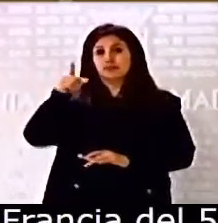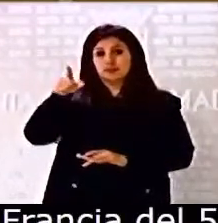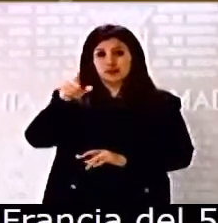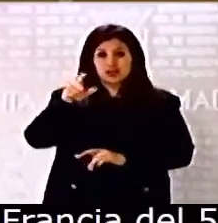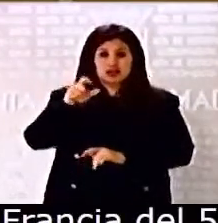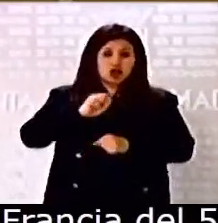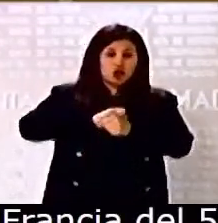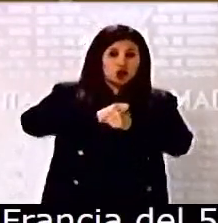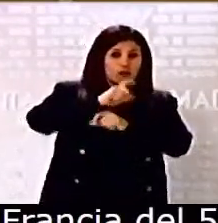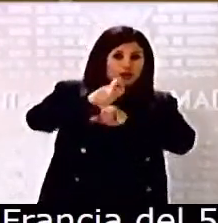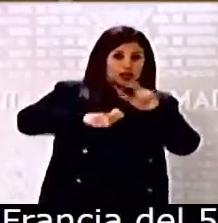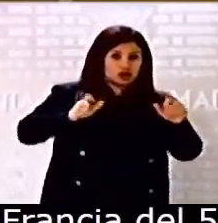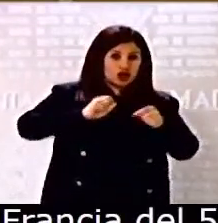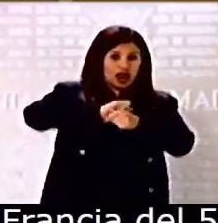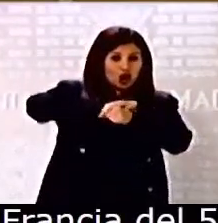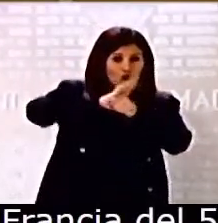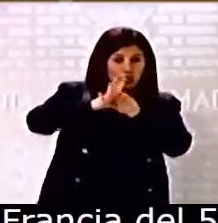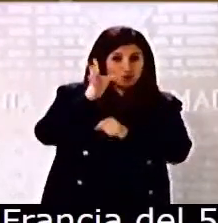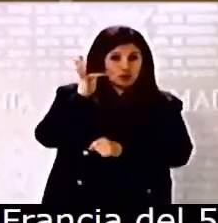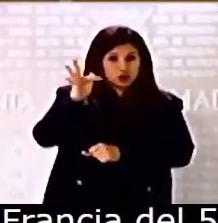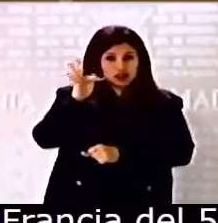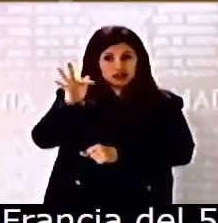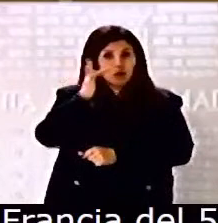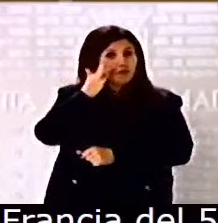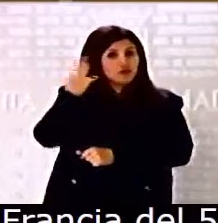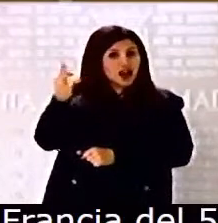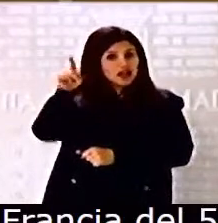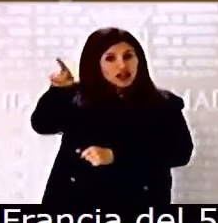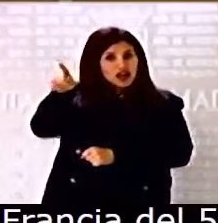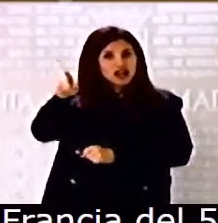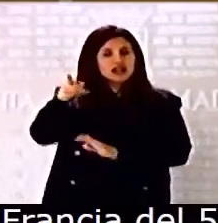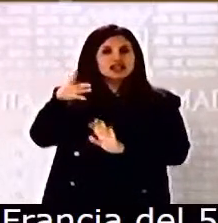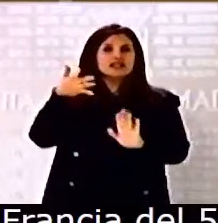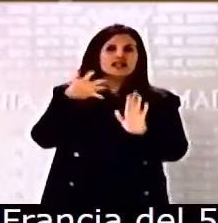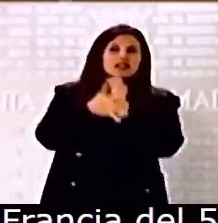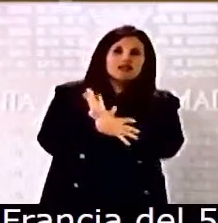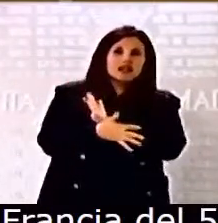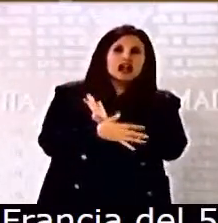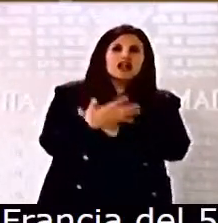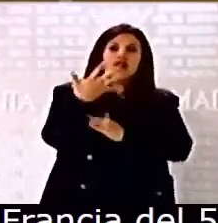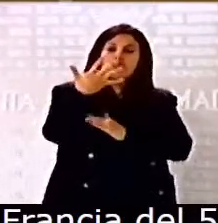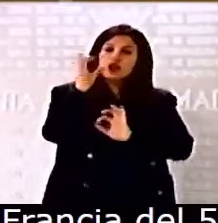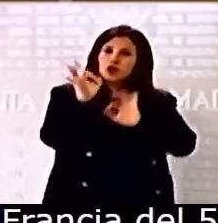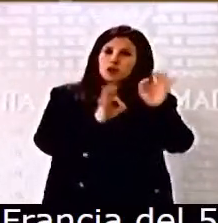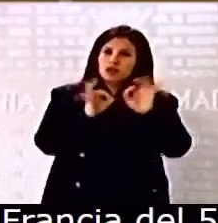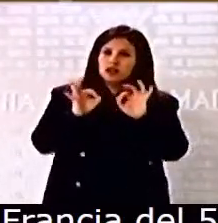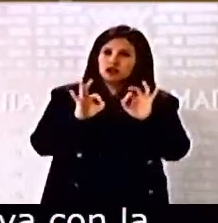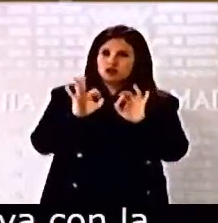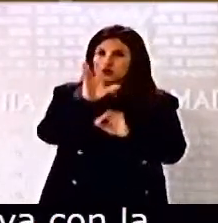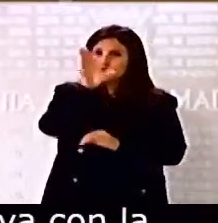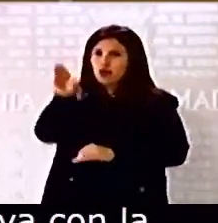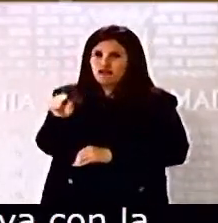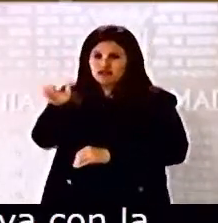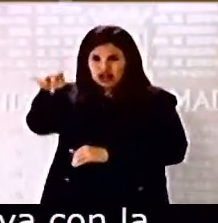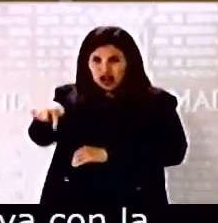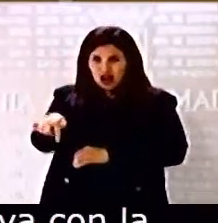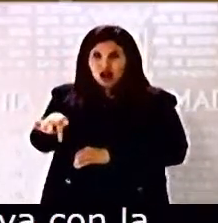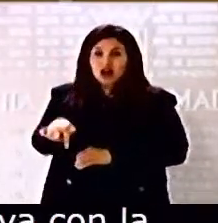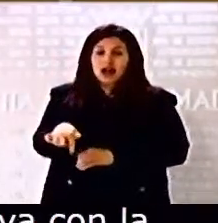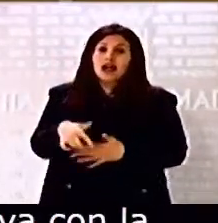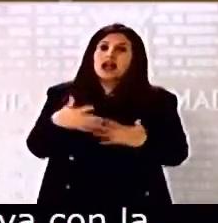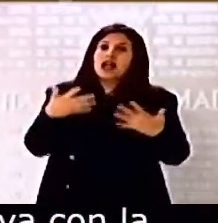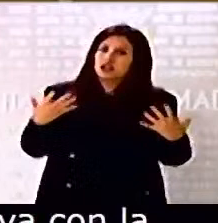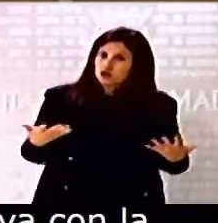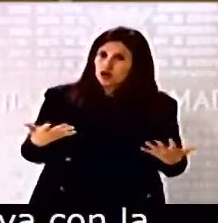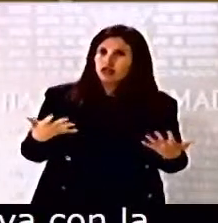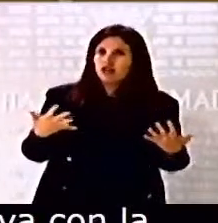positivos de Francia en este momento lo es ya con la variante sudafricana. Y, por lo tanto, hay que